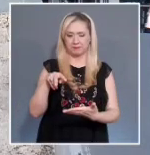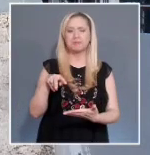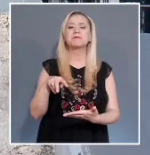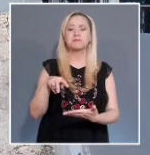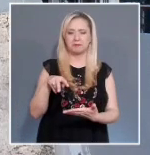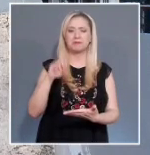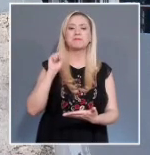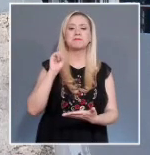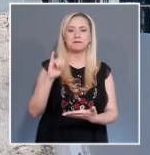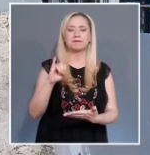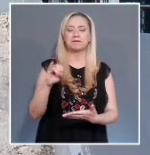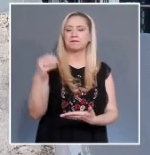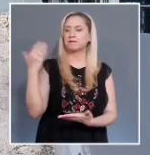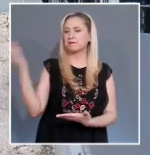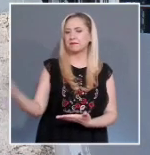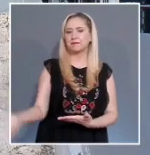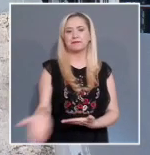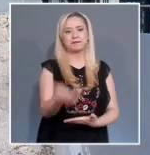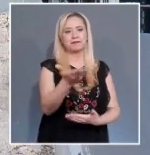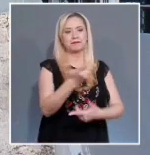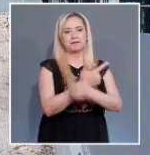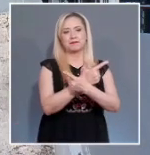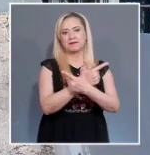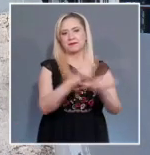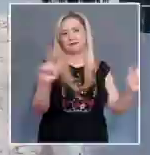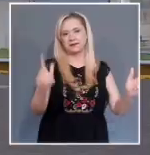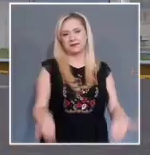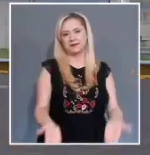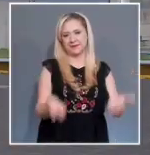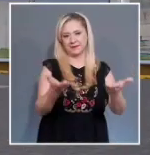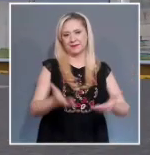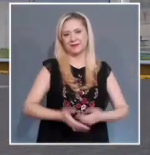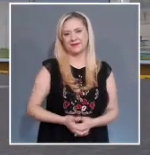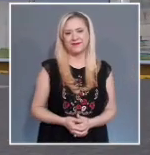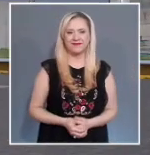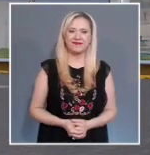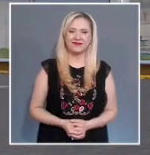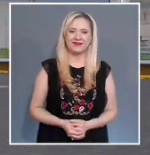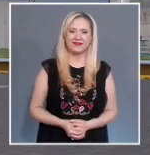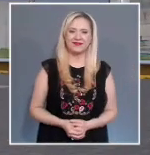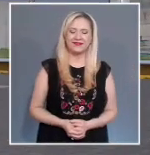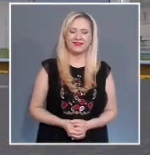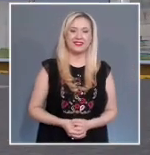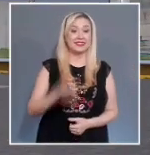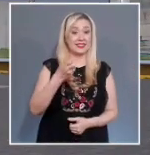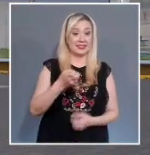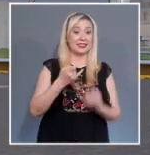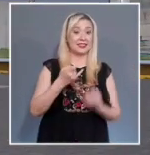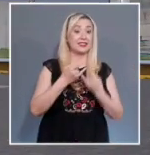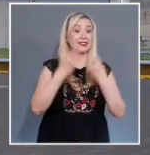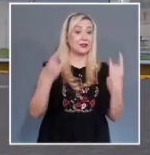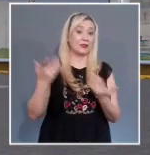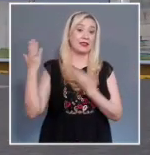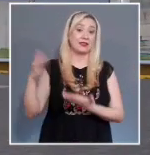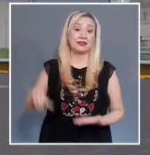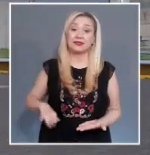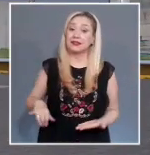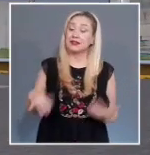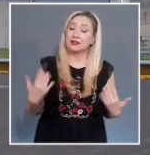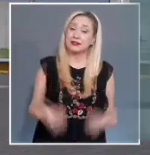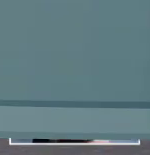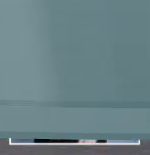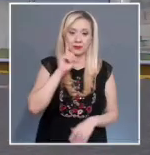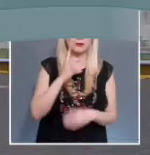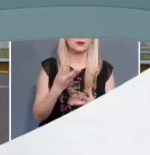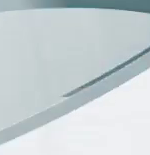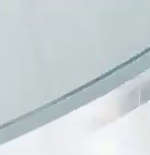verde para que Gisela recuperara su libertad. Para el canal del Poder Judicial de la Federación, Juan Carlos González.